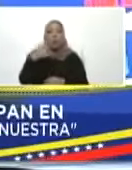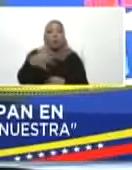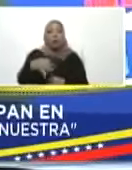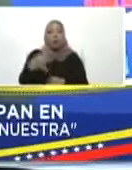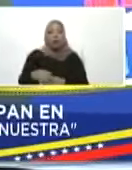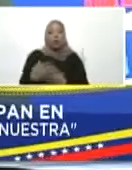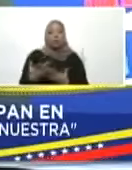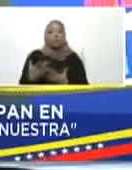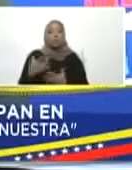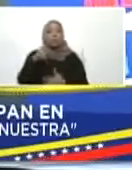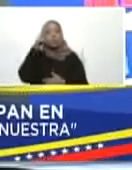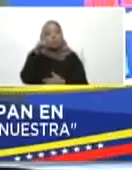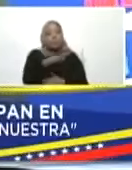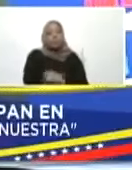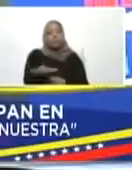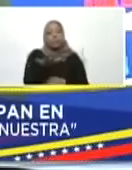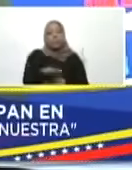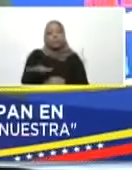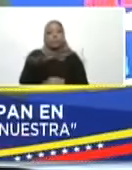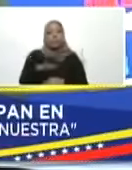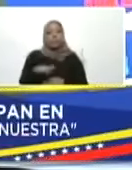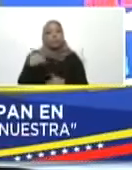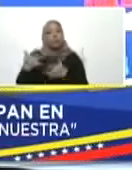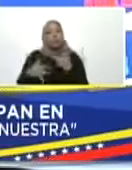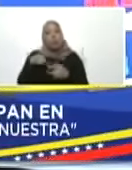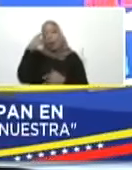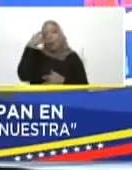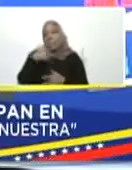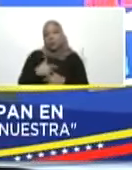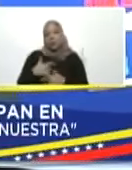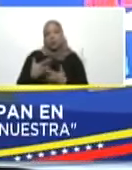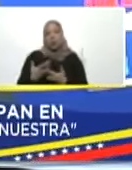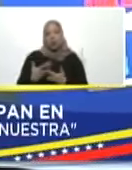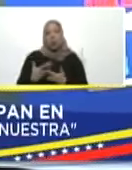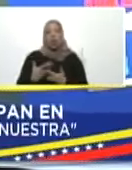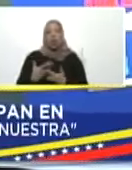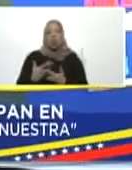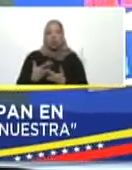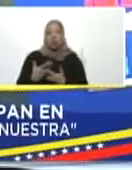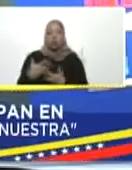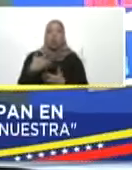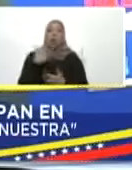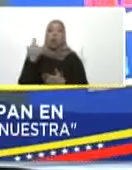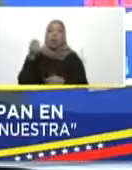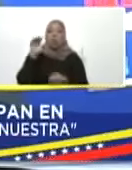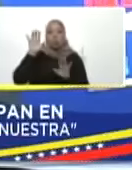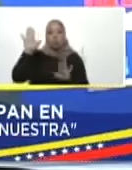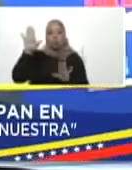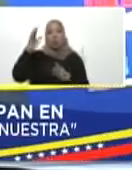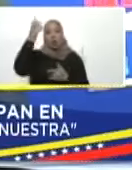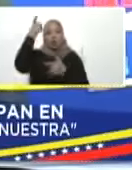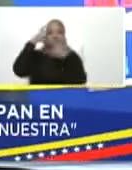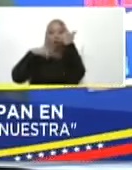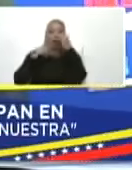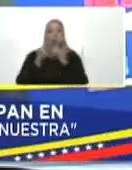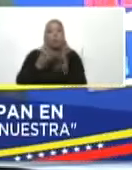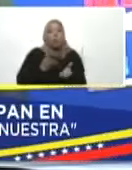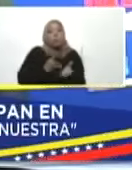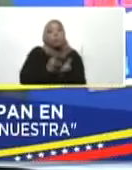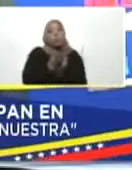que es una persona del pueblo, que es una persona que le juró a Chávez